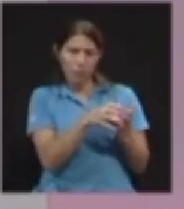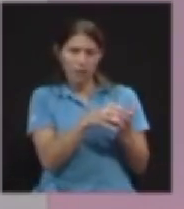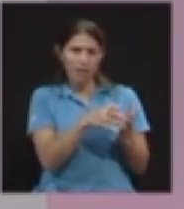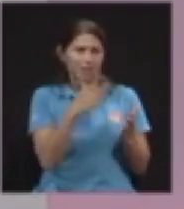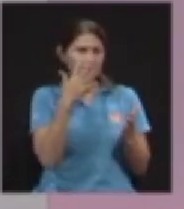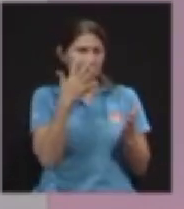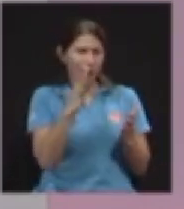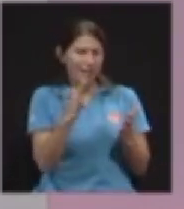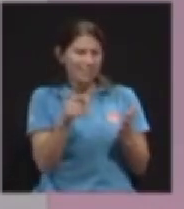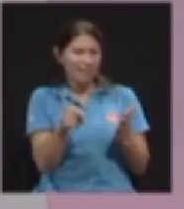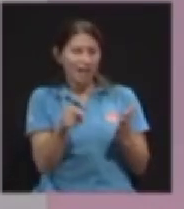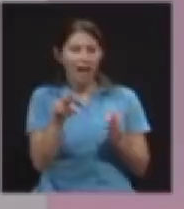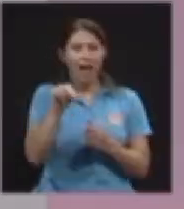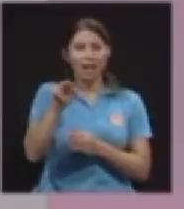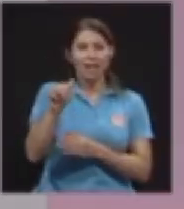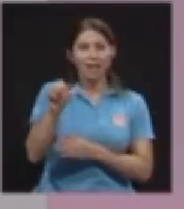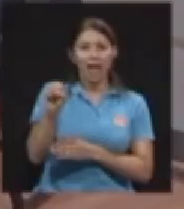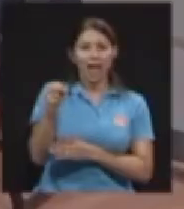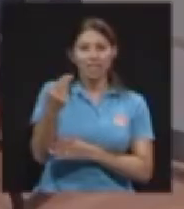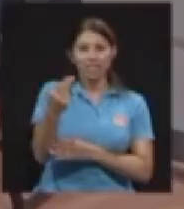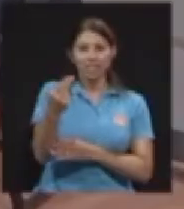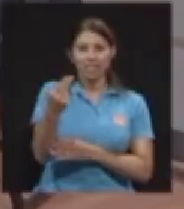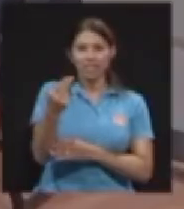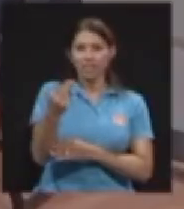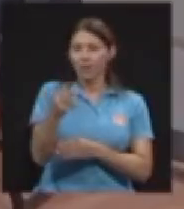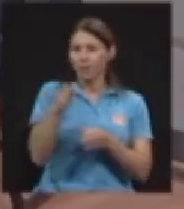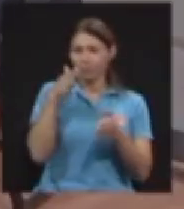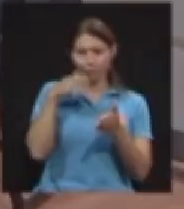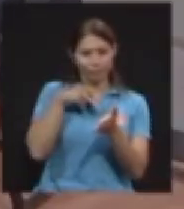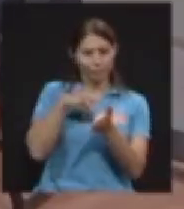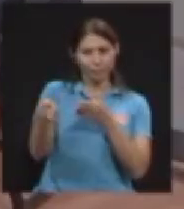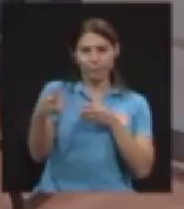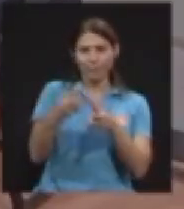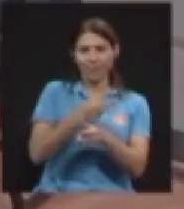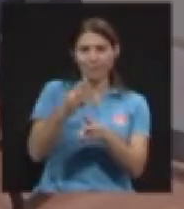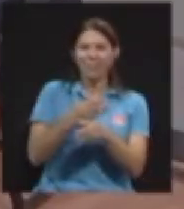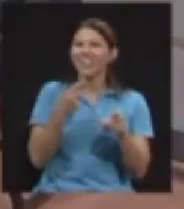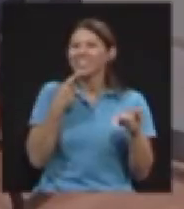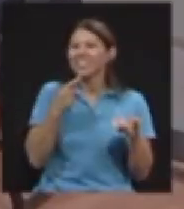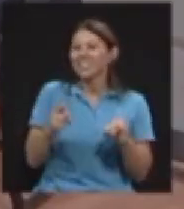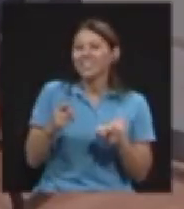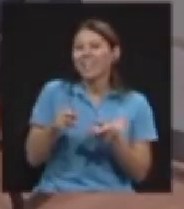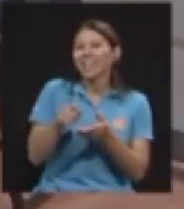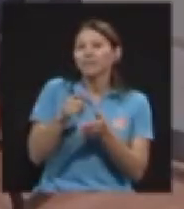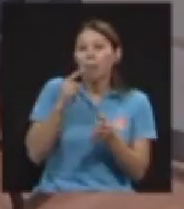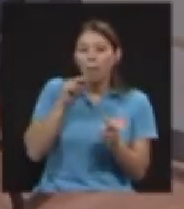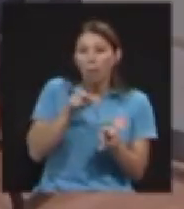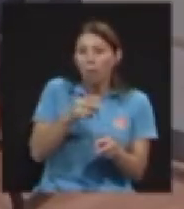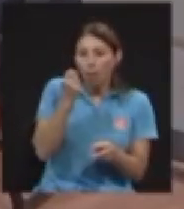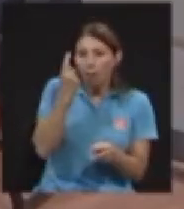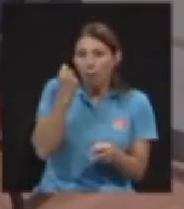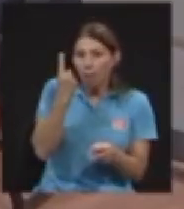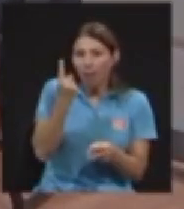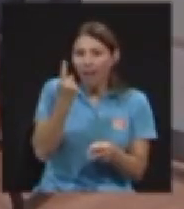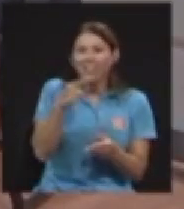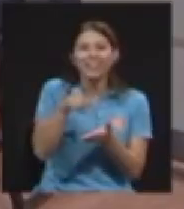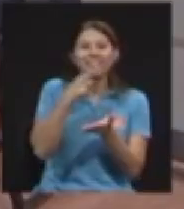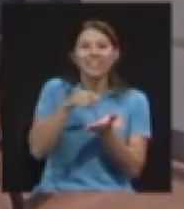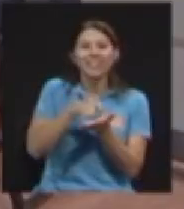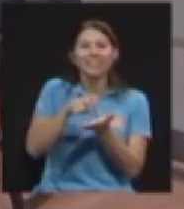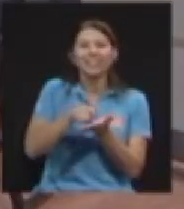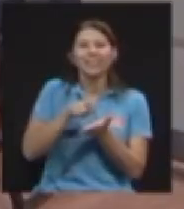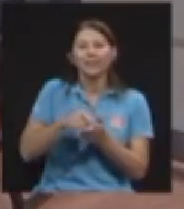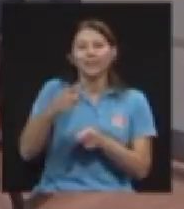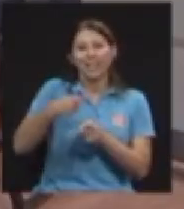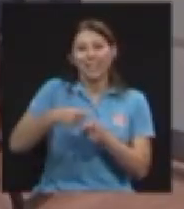los de Nash. O sea, es puras matemáticas. Es ilegible. Exactamente. O sea, entonces, están escritos en griego, dice, porque tiene un montón de letras griegas.